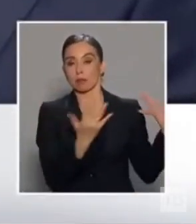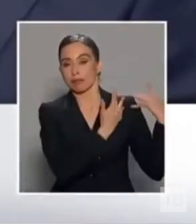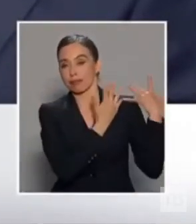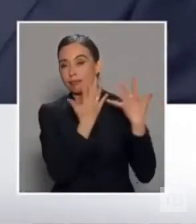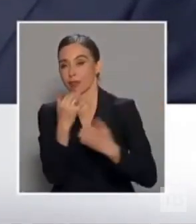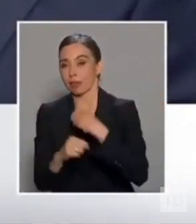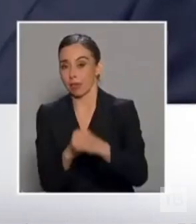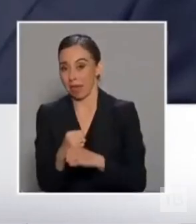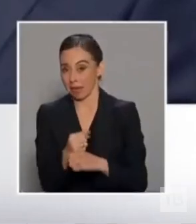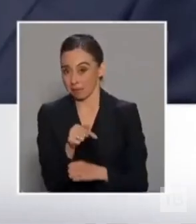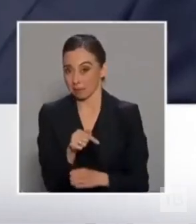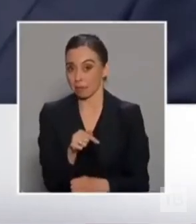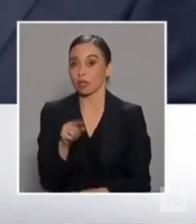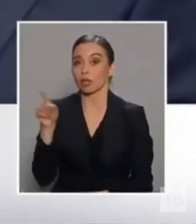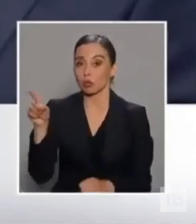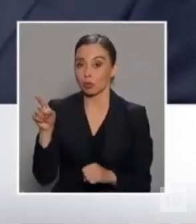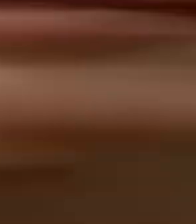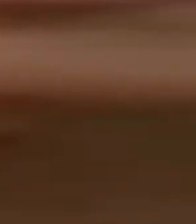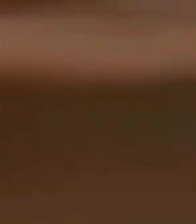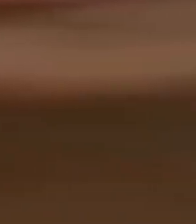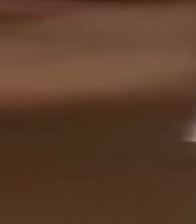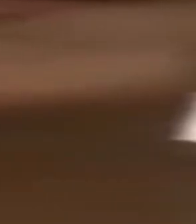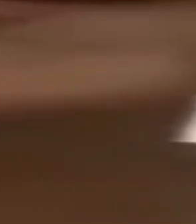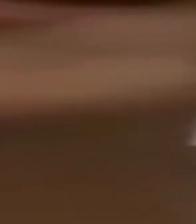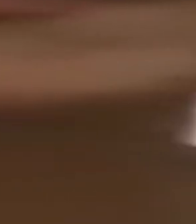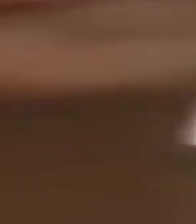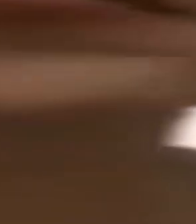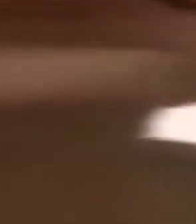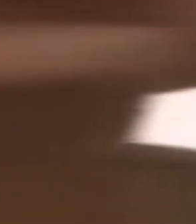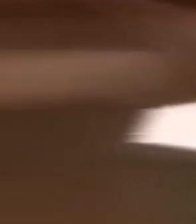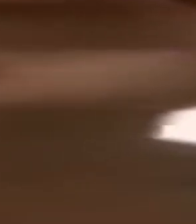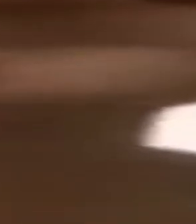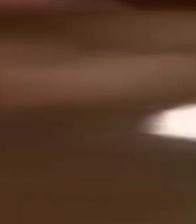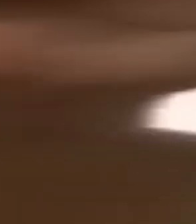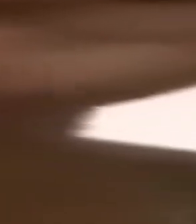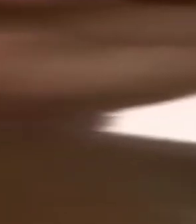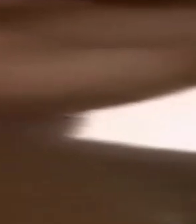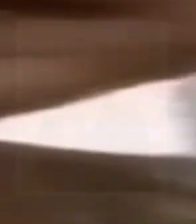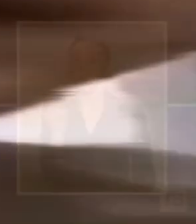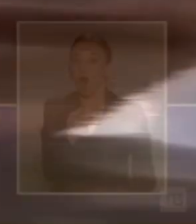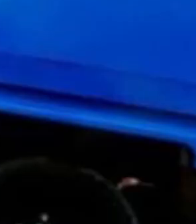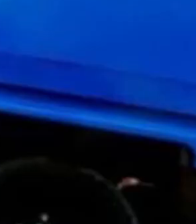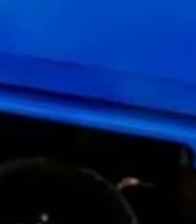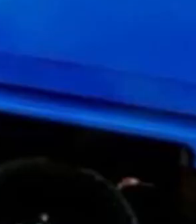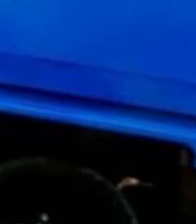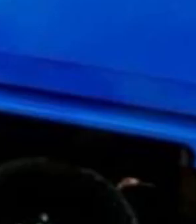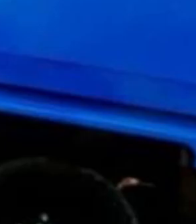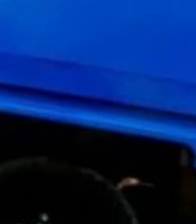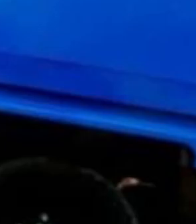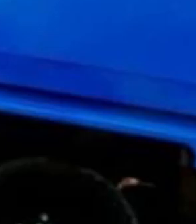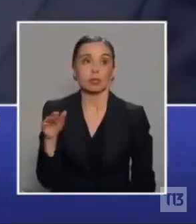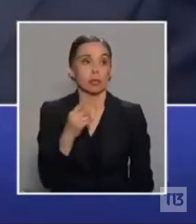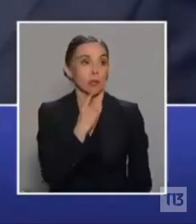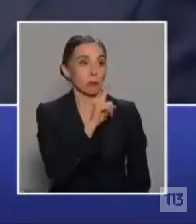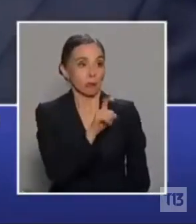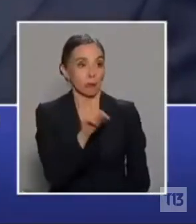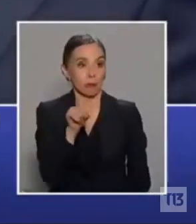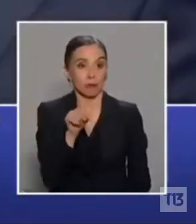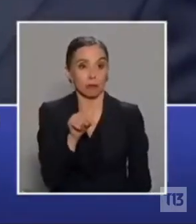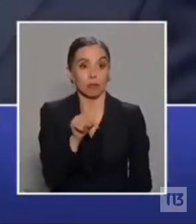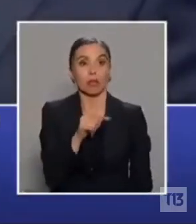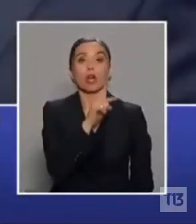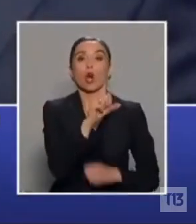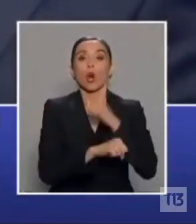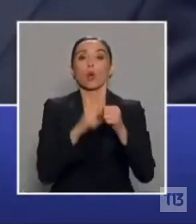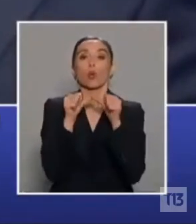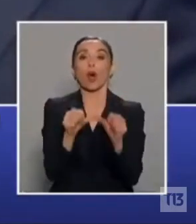décadas. Hiciste lobby por el gas también, ¿no? Me lo pregunto porque hoy día hay una... ¿Cuántos